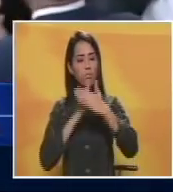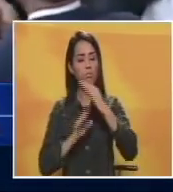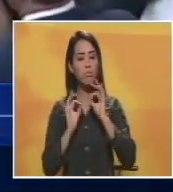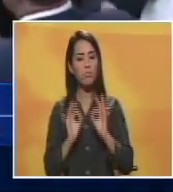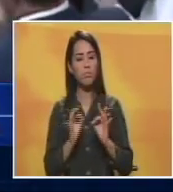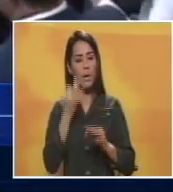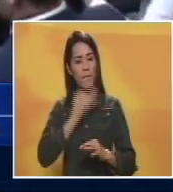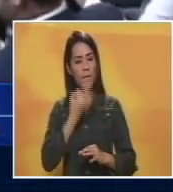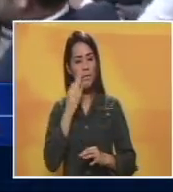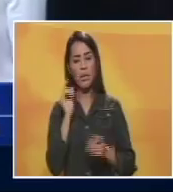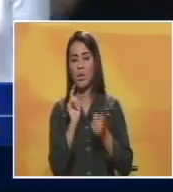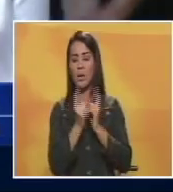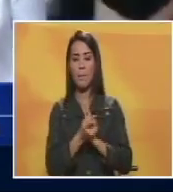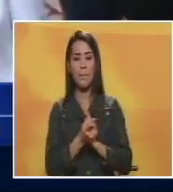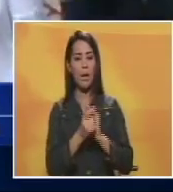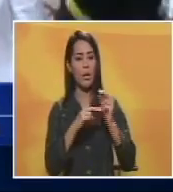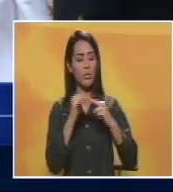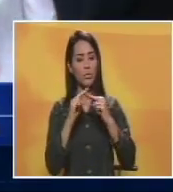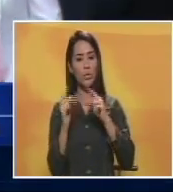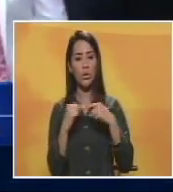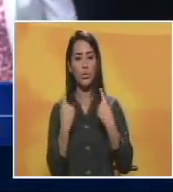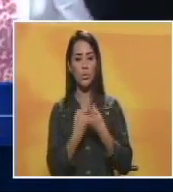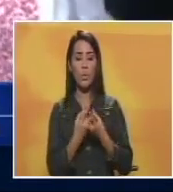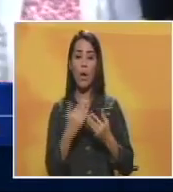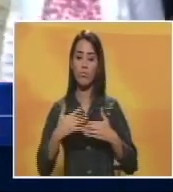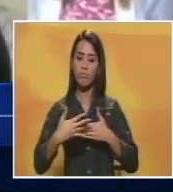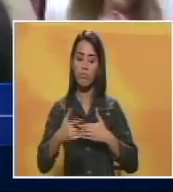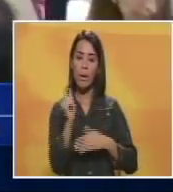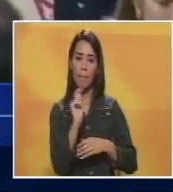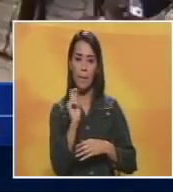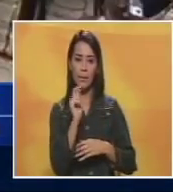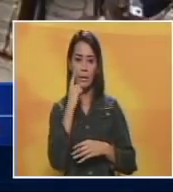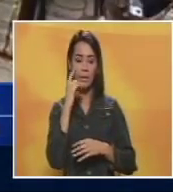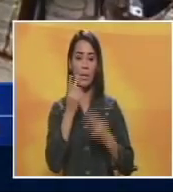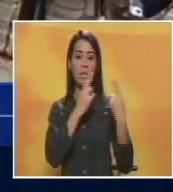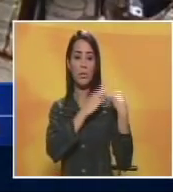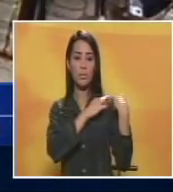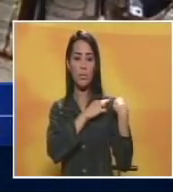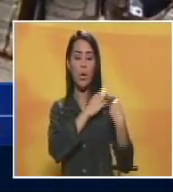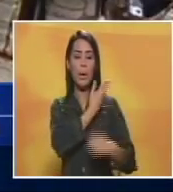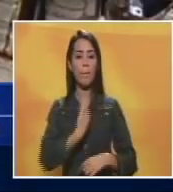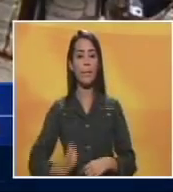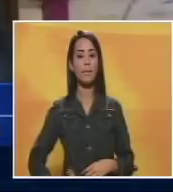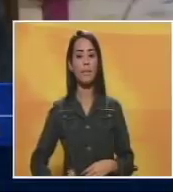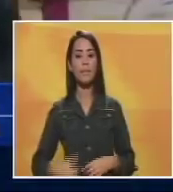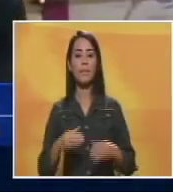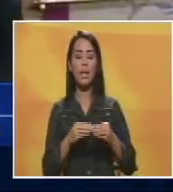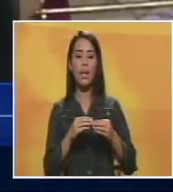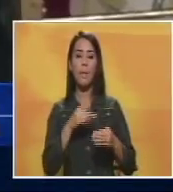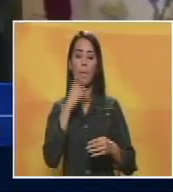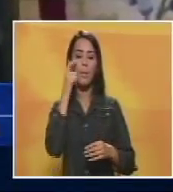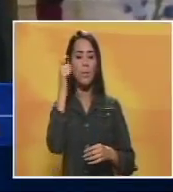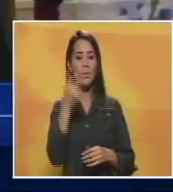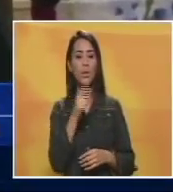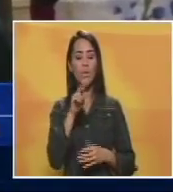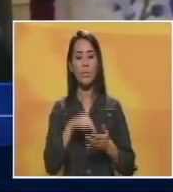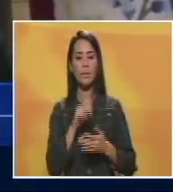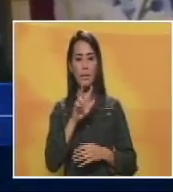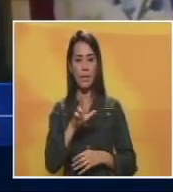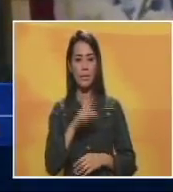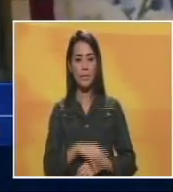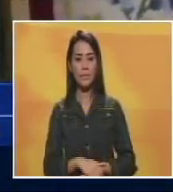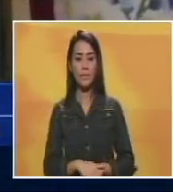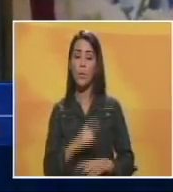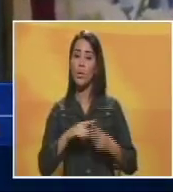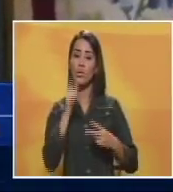que no realizará ningún cambio estructural en el PP durante este periodo. Rajoy asumió la presidencia del Partido Popular en el 2003 por designación de José María